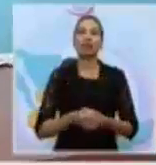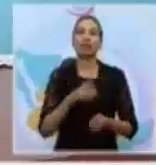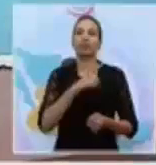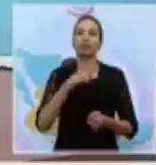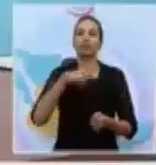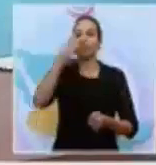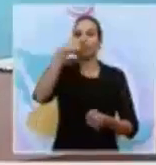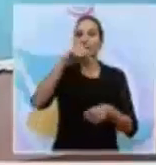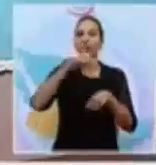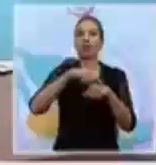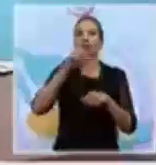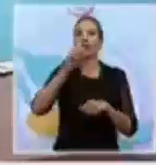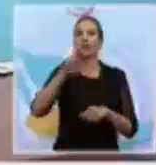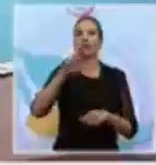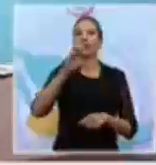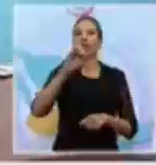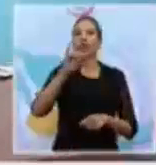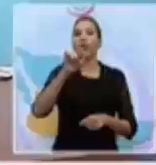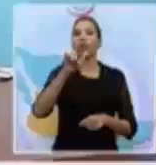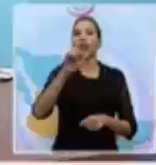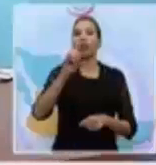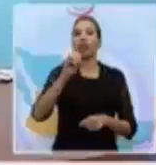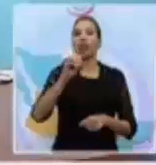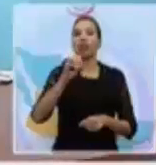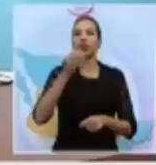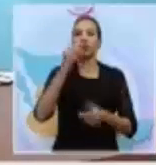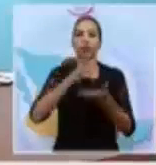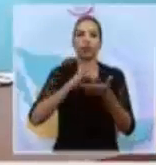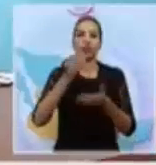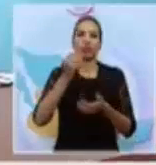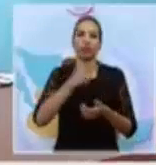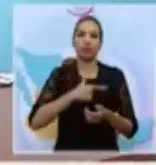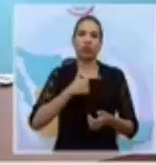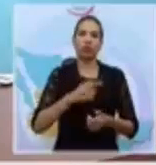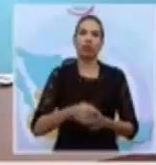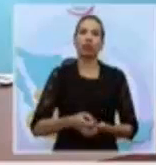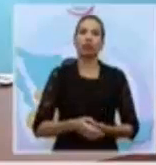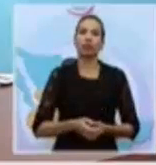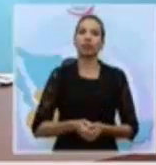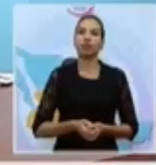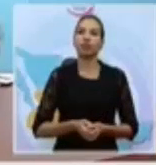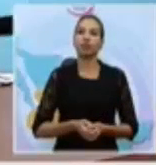al doctor Julio Volpini Calinca, con mucho gusto.